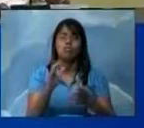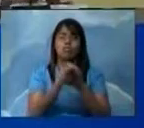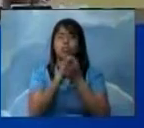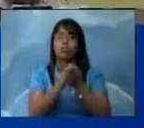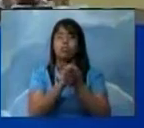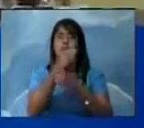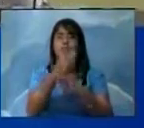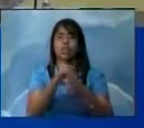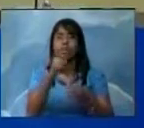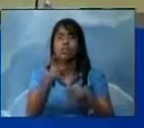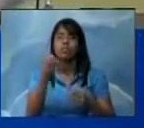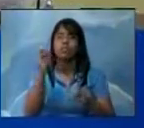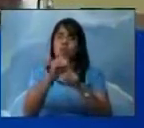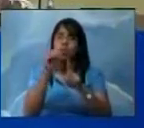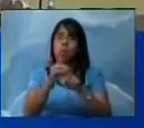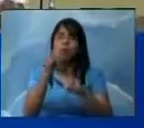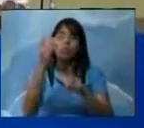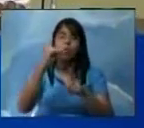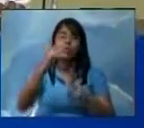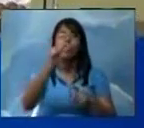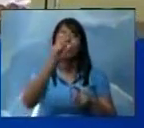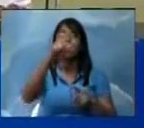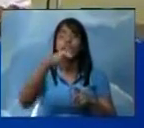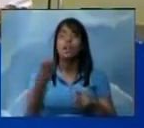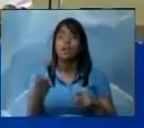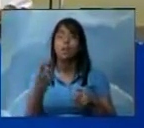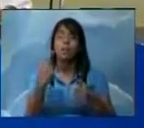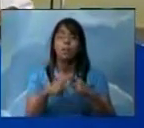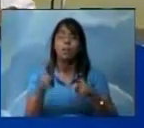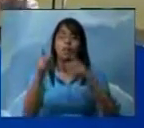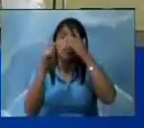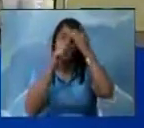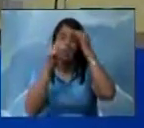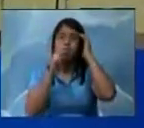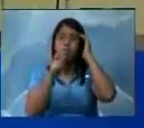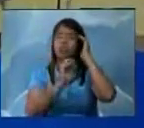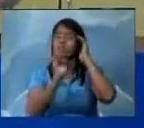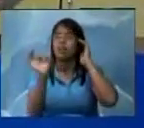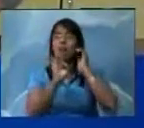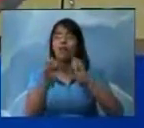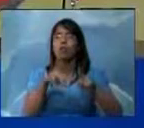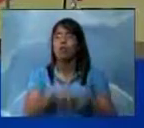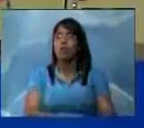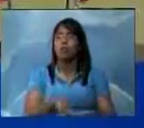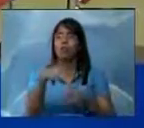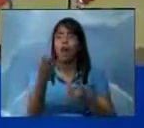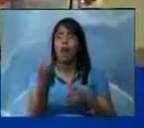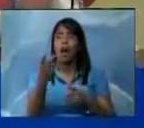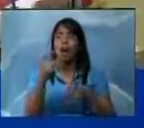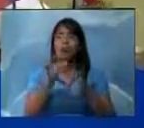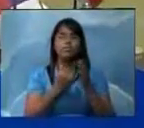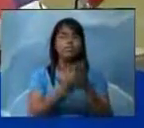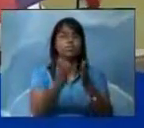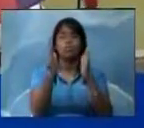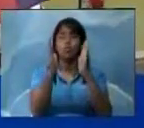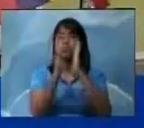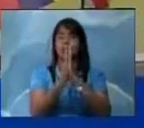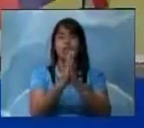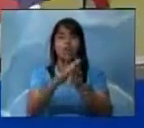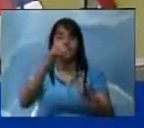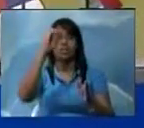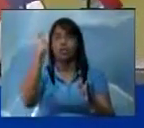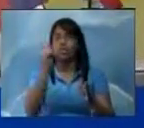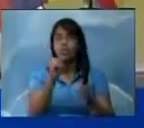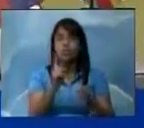entre ellos que se llamaba Daniel, el cuarto. Ah, pero Daniel, nadie lo obligaba a consagrarse a